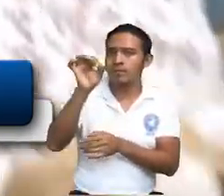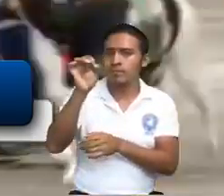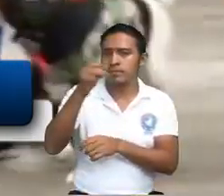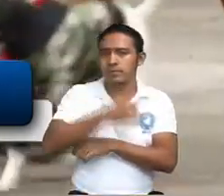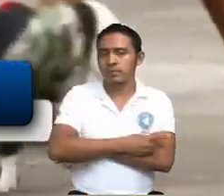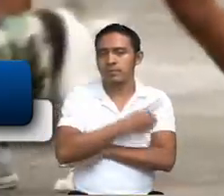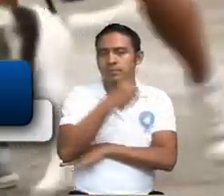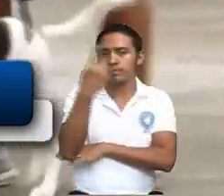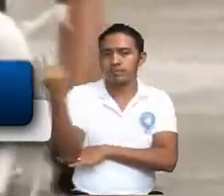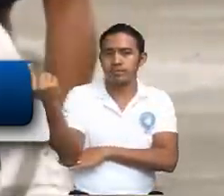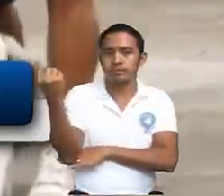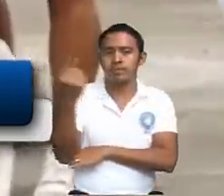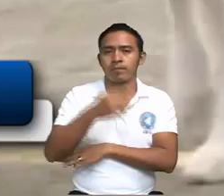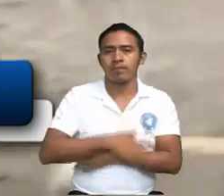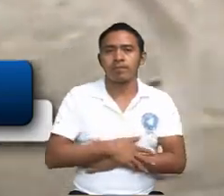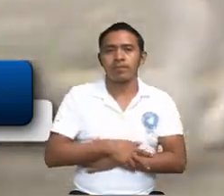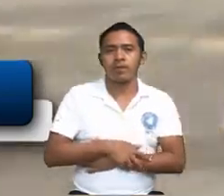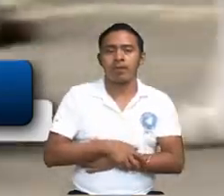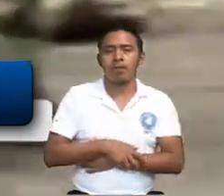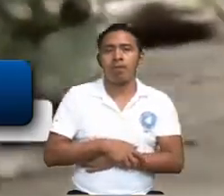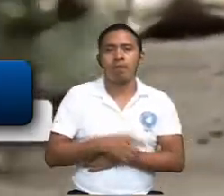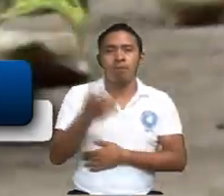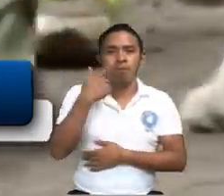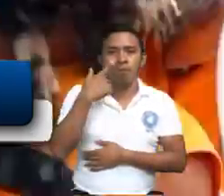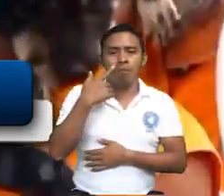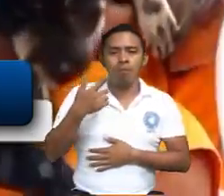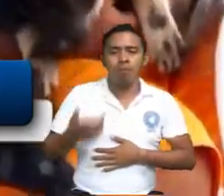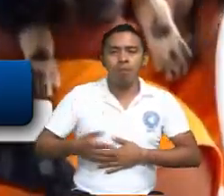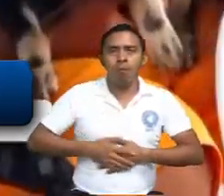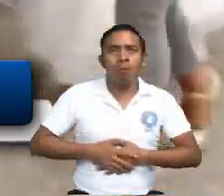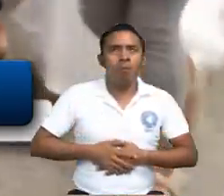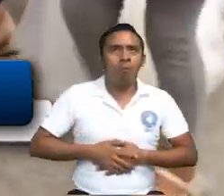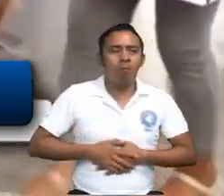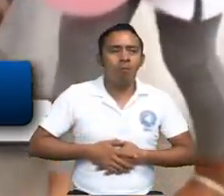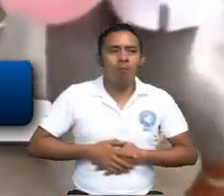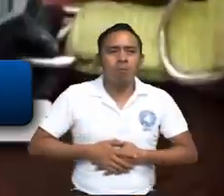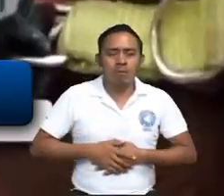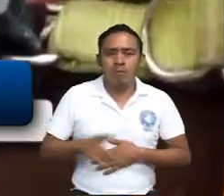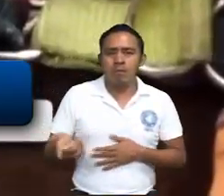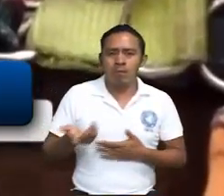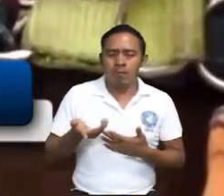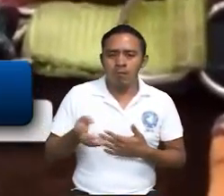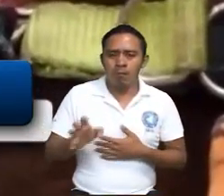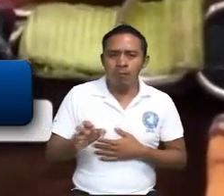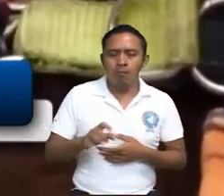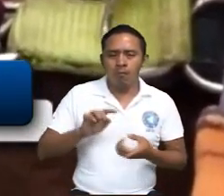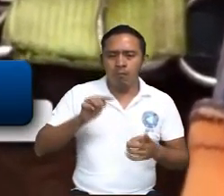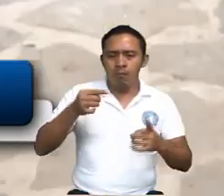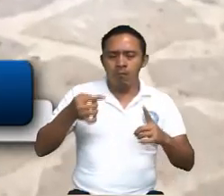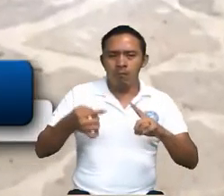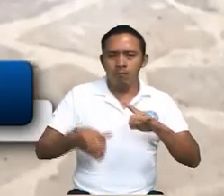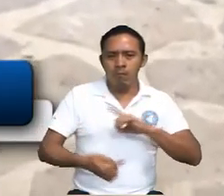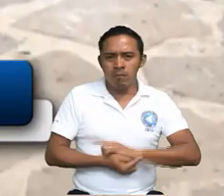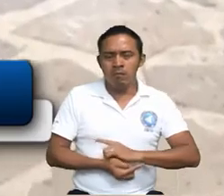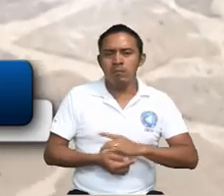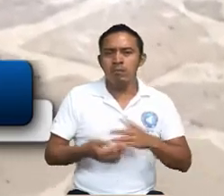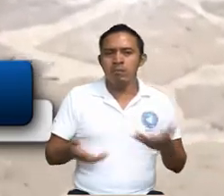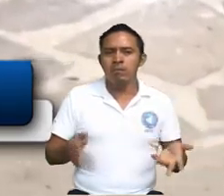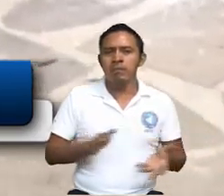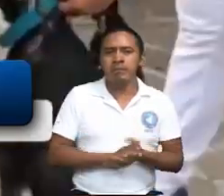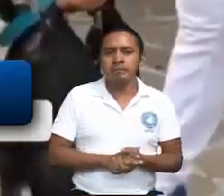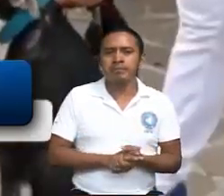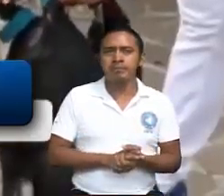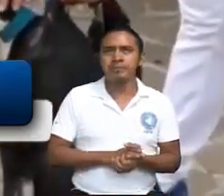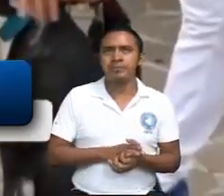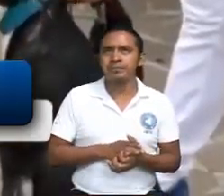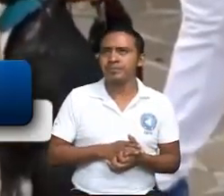¿verdad? Entonces nosotros tenemos que observar que ese animalito no tenga cambios de comportamiento, ¿verdad? Mire,